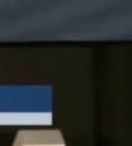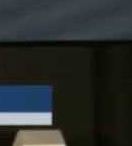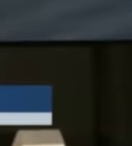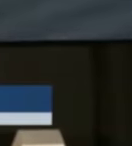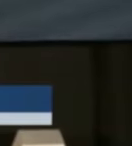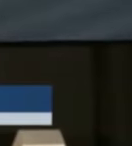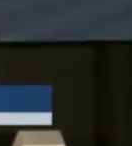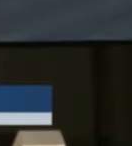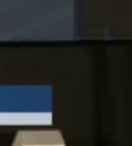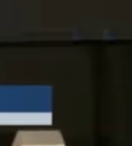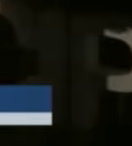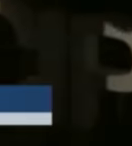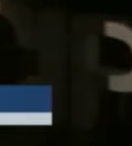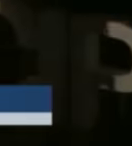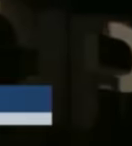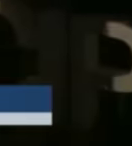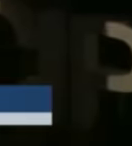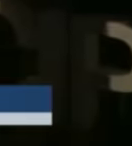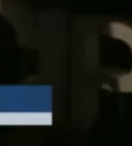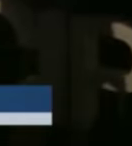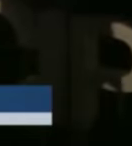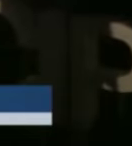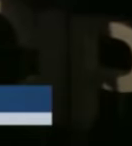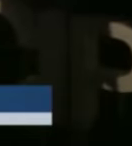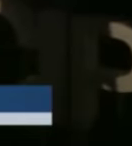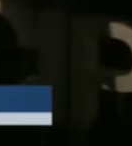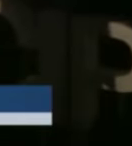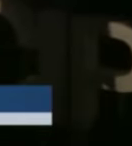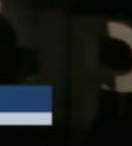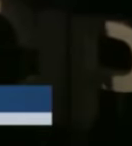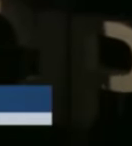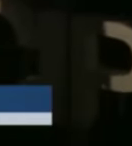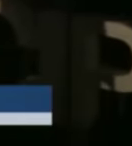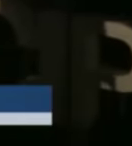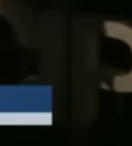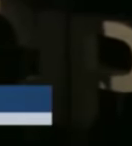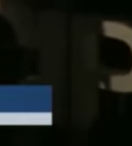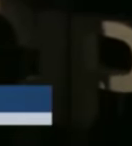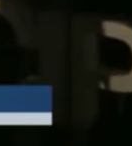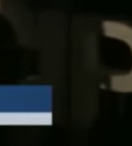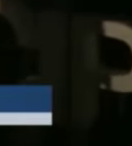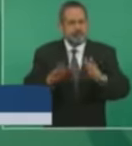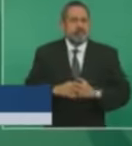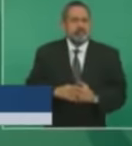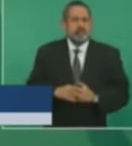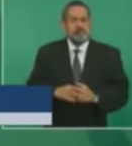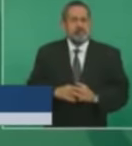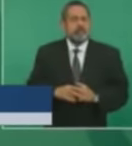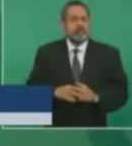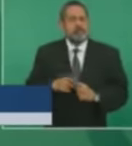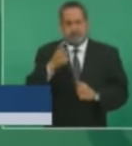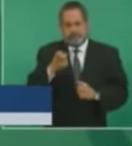no debería ir el presidente más allá de estos señalamientos, que entiendo, como decía don Daniel Cosío Villegas, que es parte de su estilo